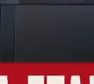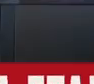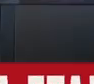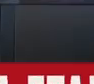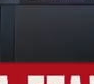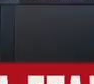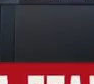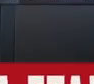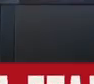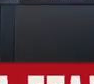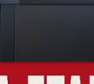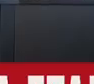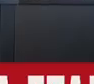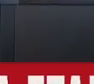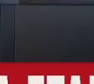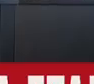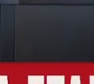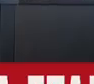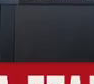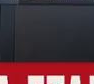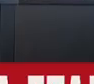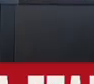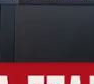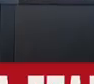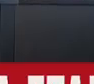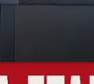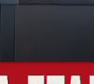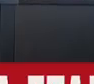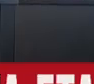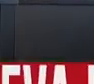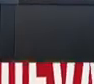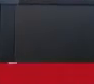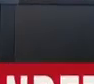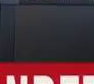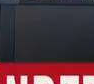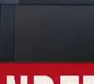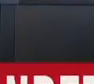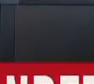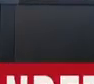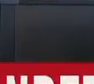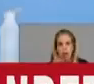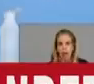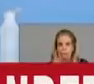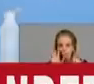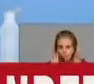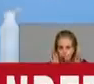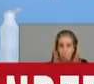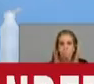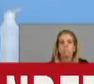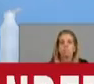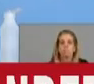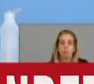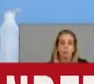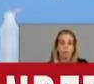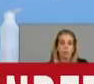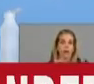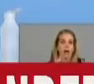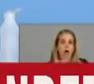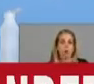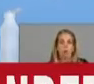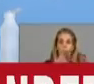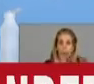Ahora, lo que te sirvió, además de para ampliar los hospitales, la cantidad de camas, concientizar a la población del uso de